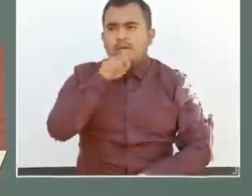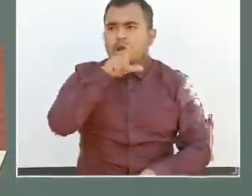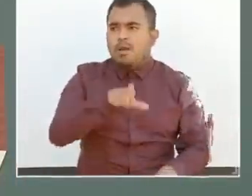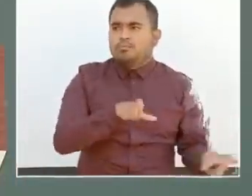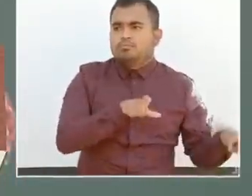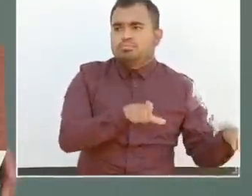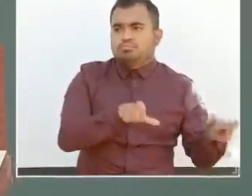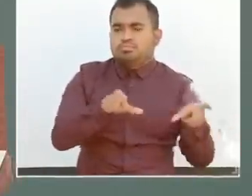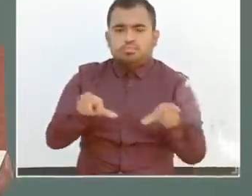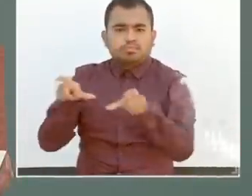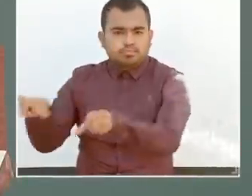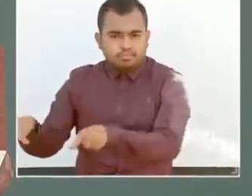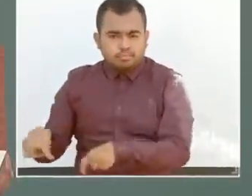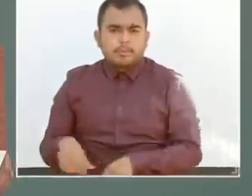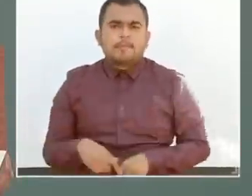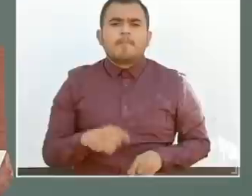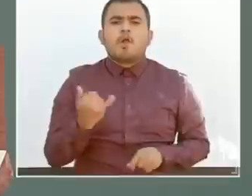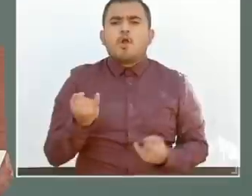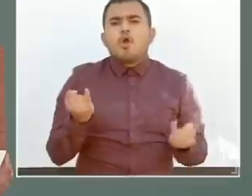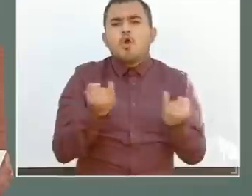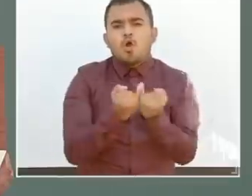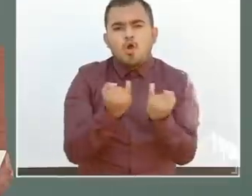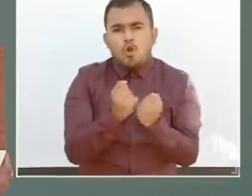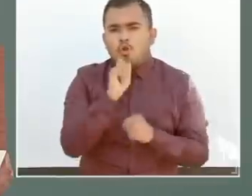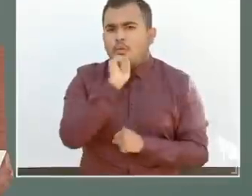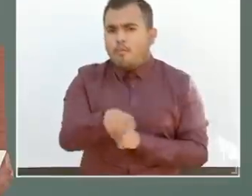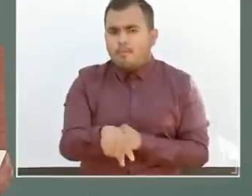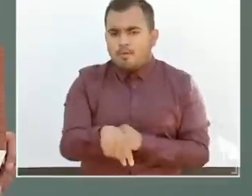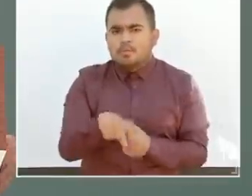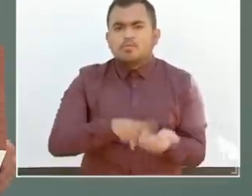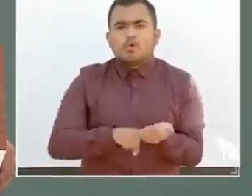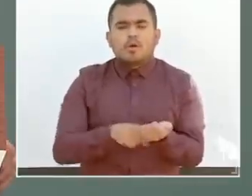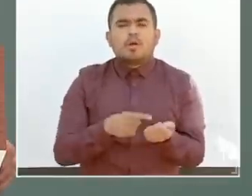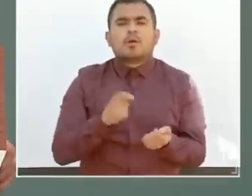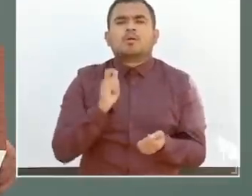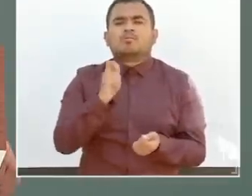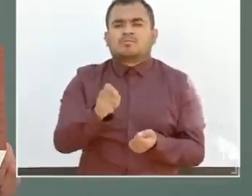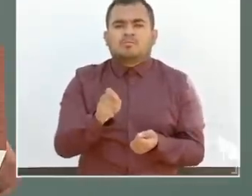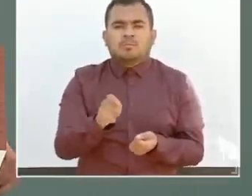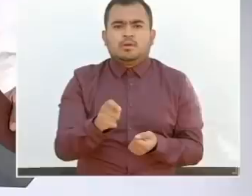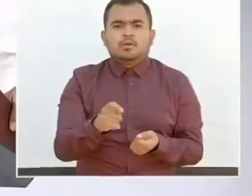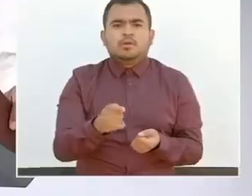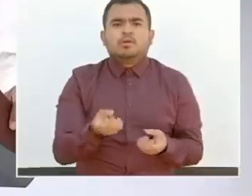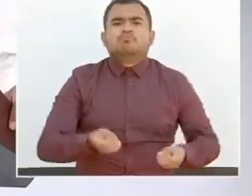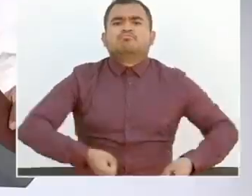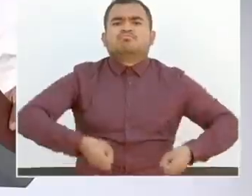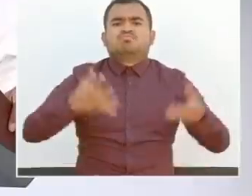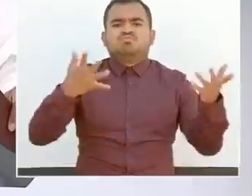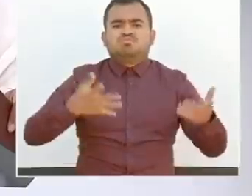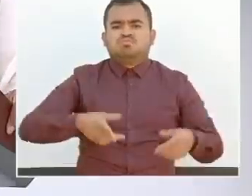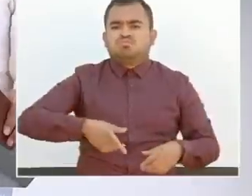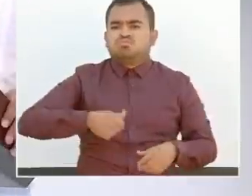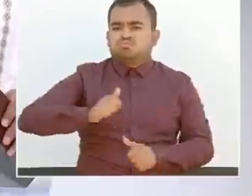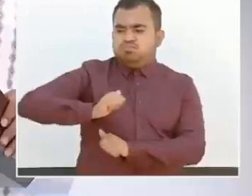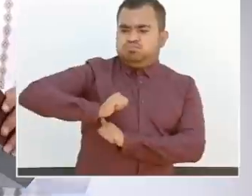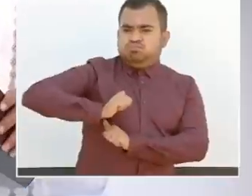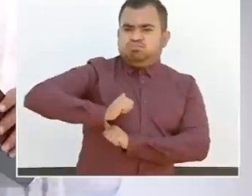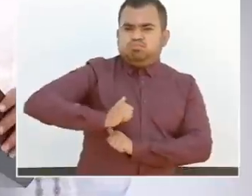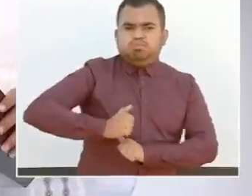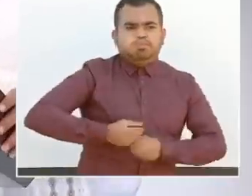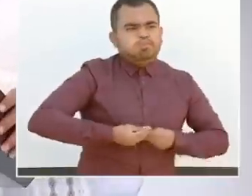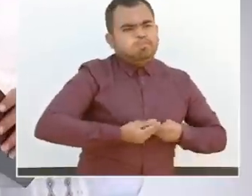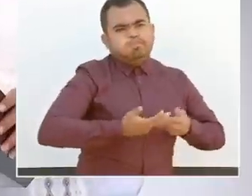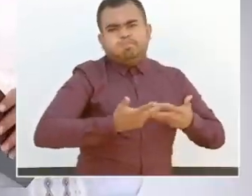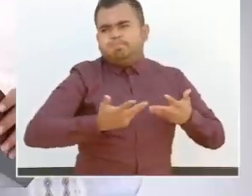Lo mismo en cuanto al número de elementos de la Guardia Nacional.